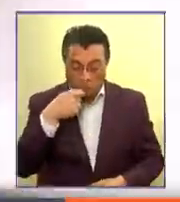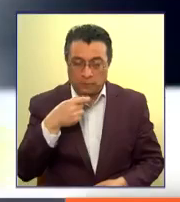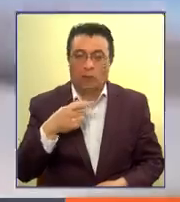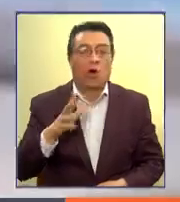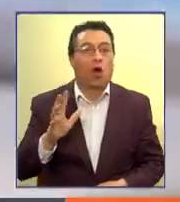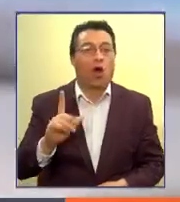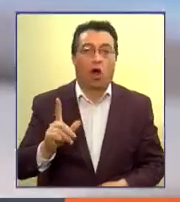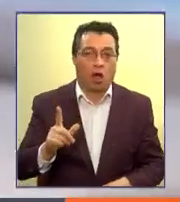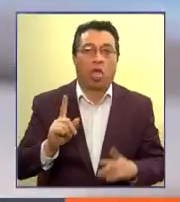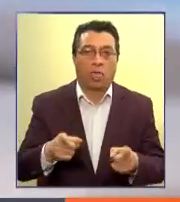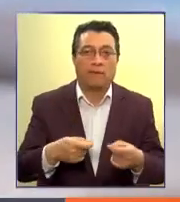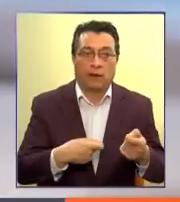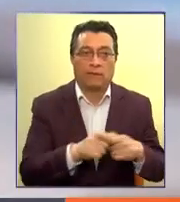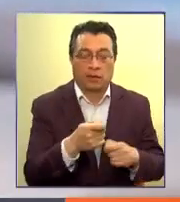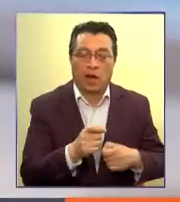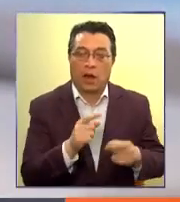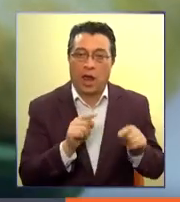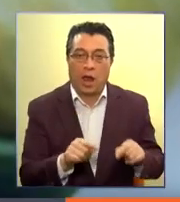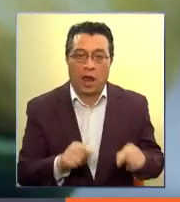venderlo.